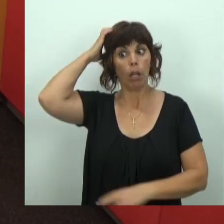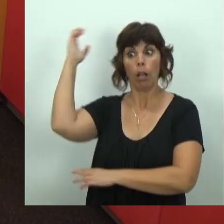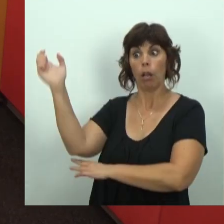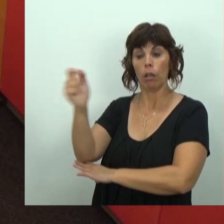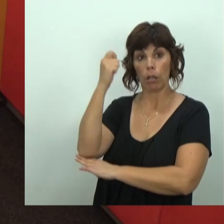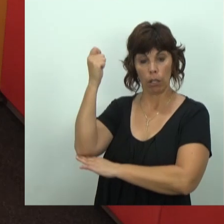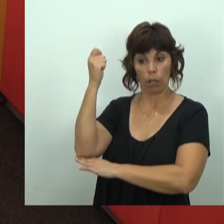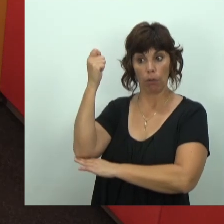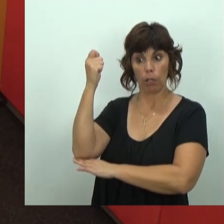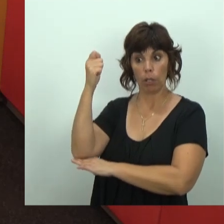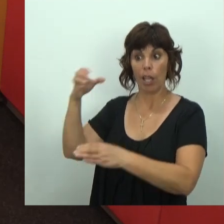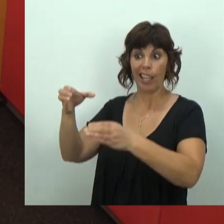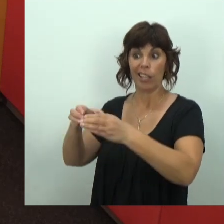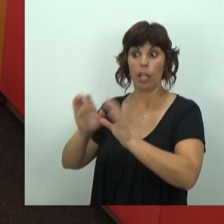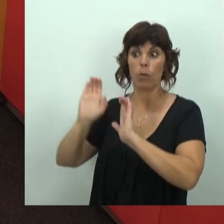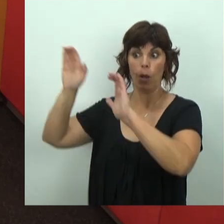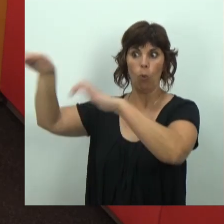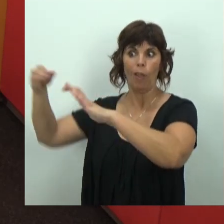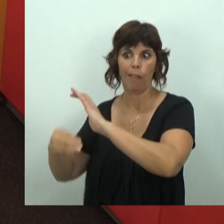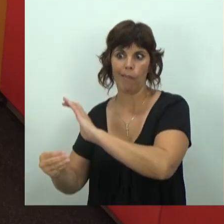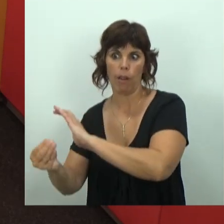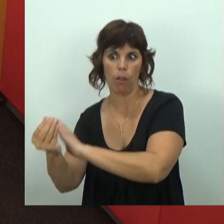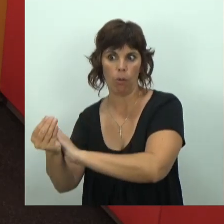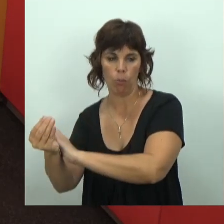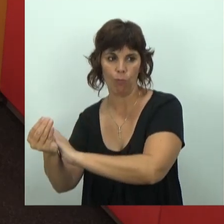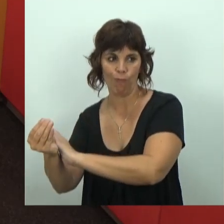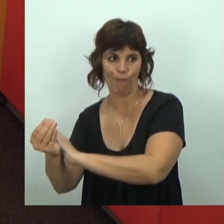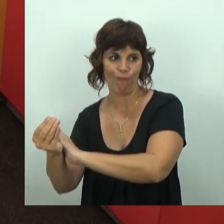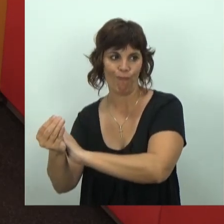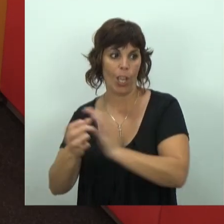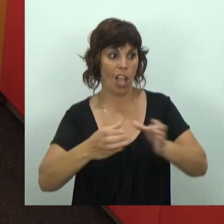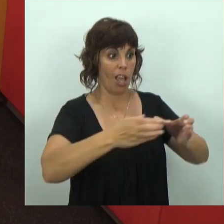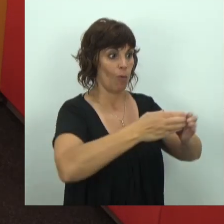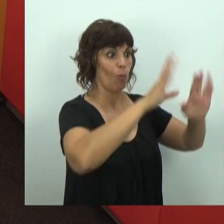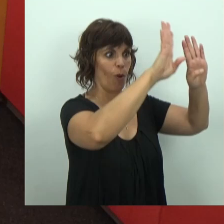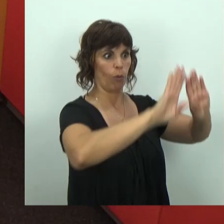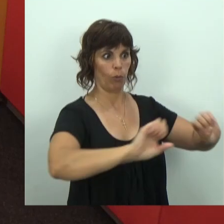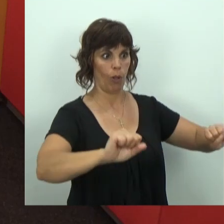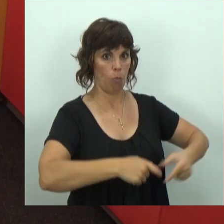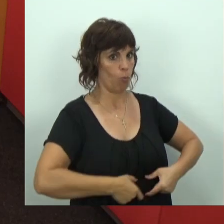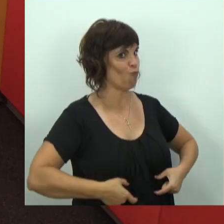cosa, es como hoy en día, con ministros, pastores,